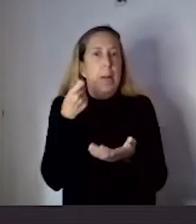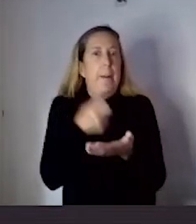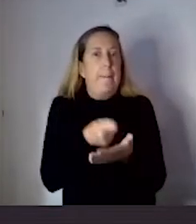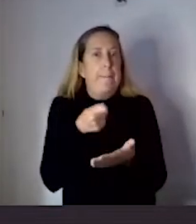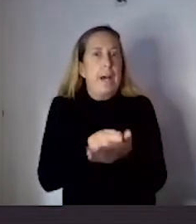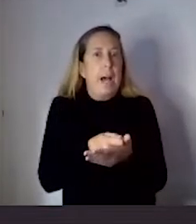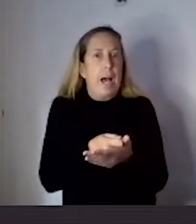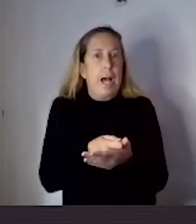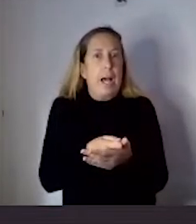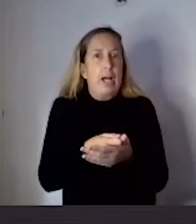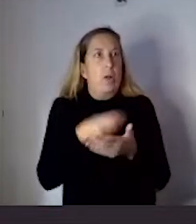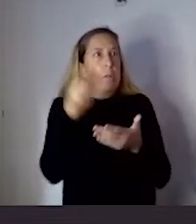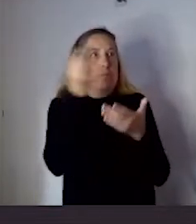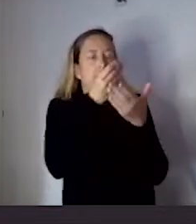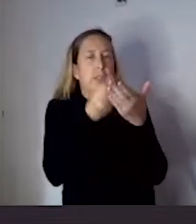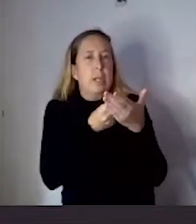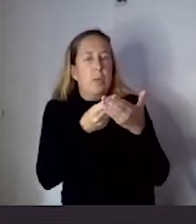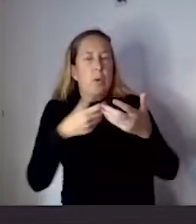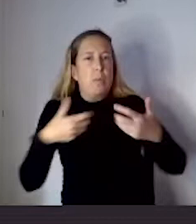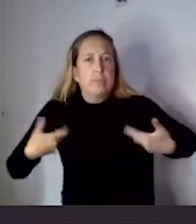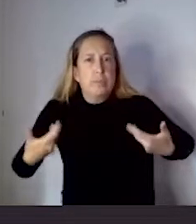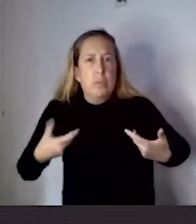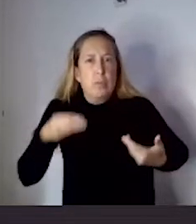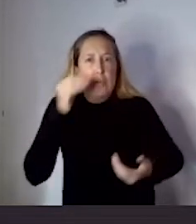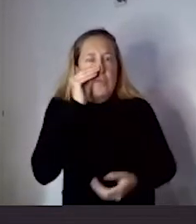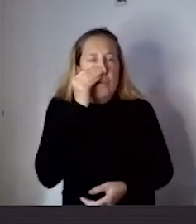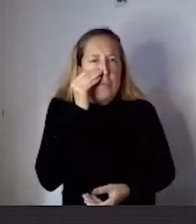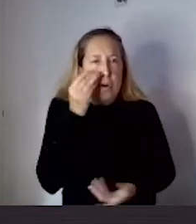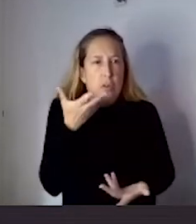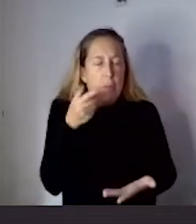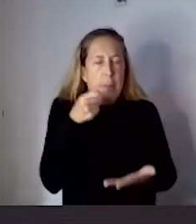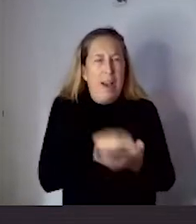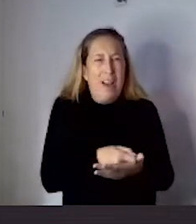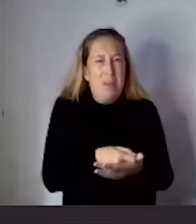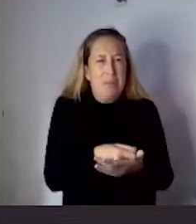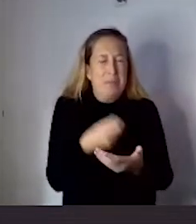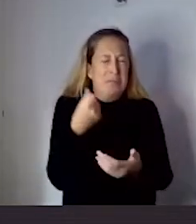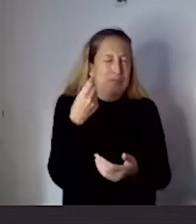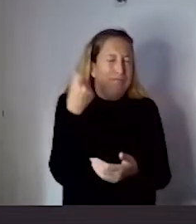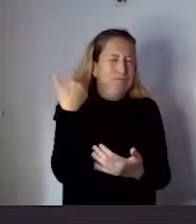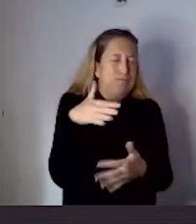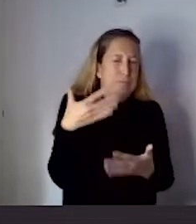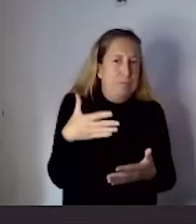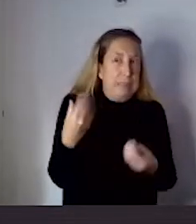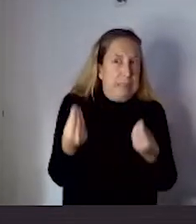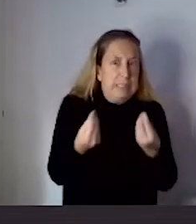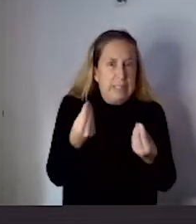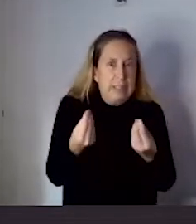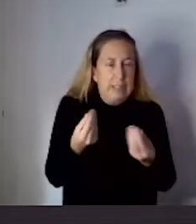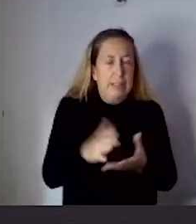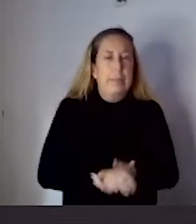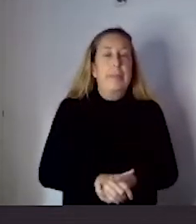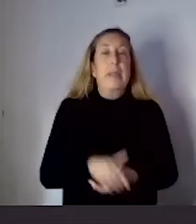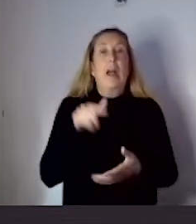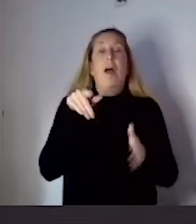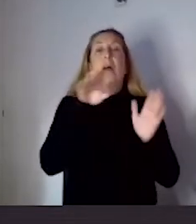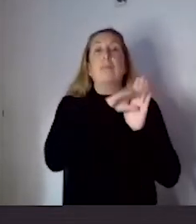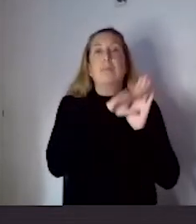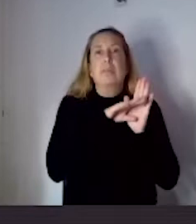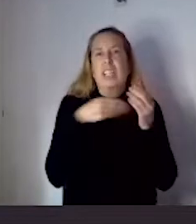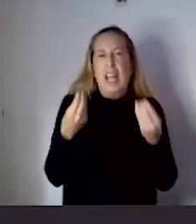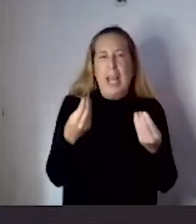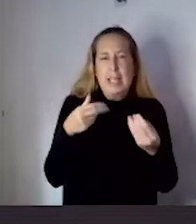dibujo de un mono verdad que es lo que está pasando con el mundo y en la agenda de hoy vamos a hablar de cuáles qué son los ene efe test